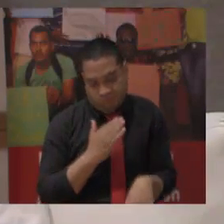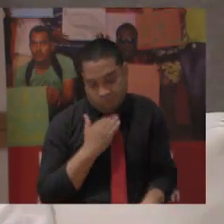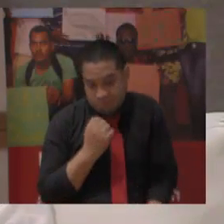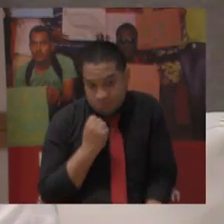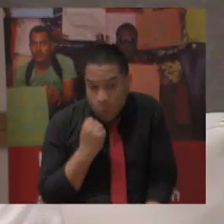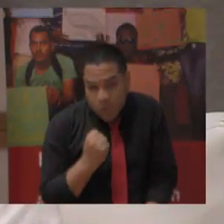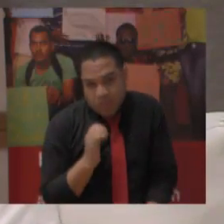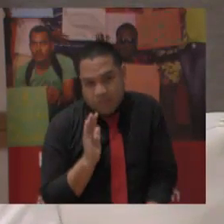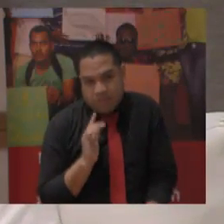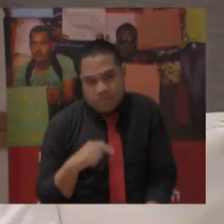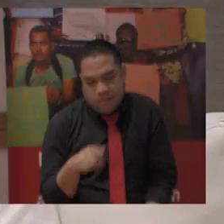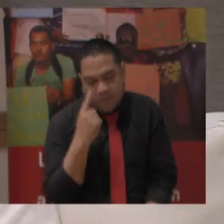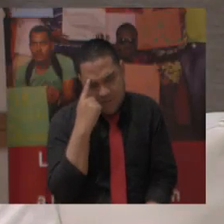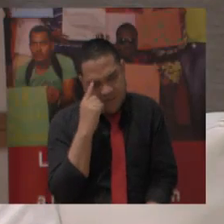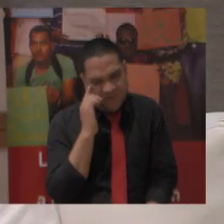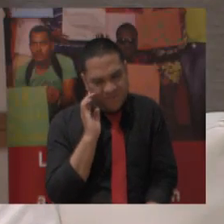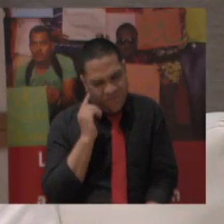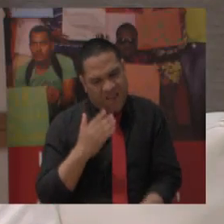he pensado, pero